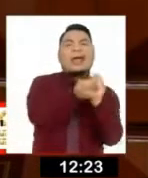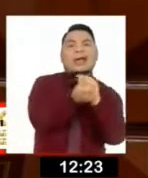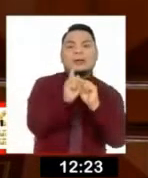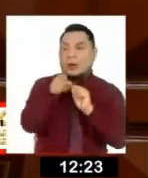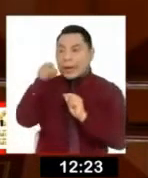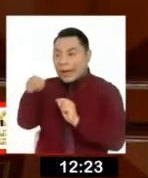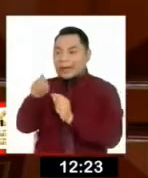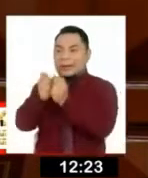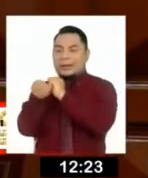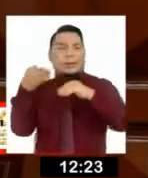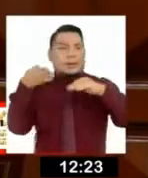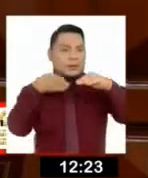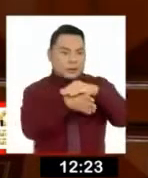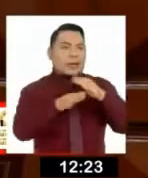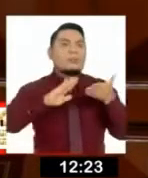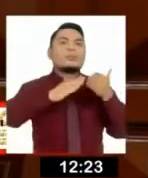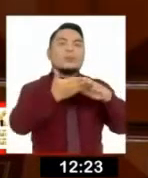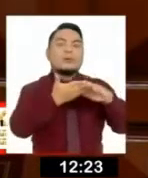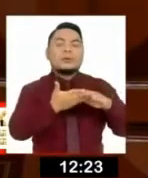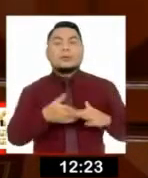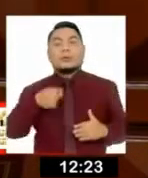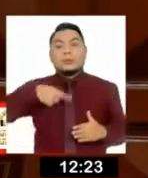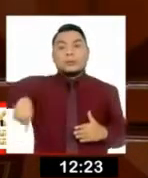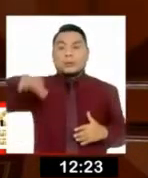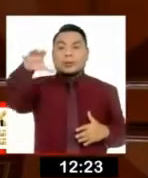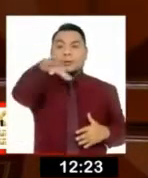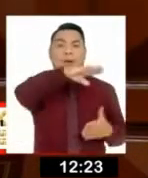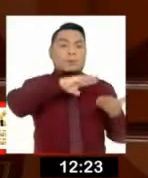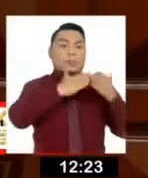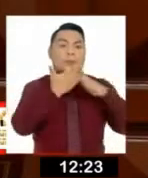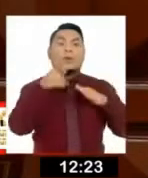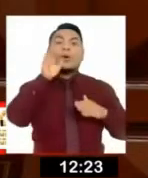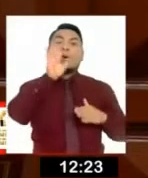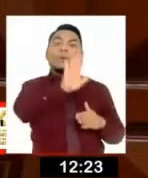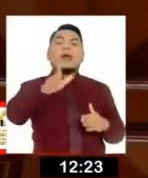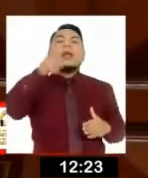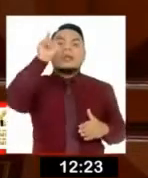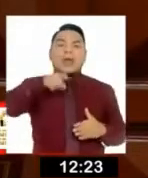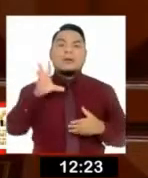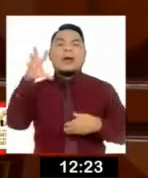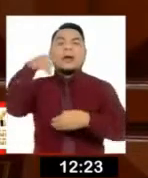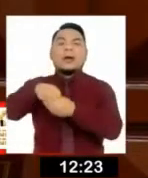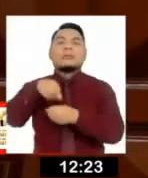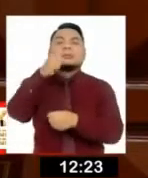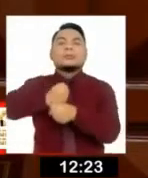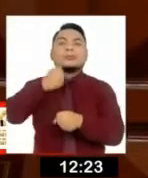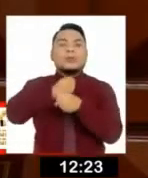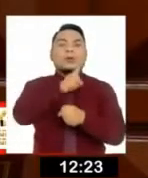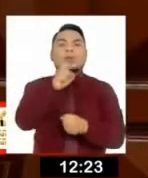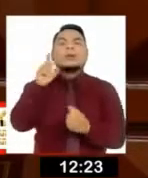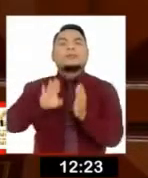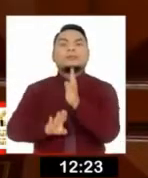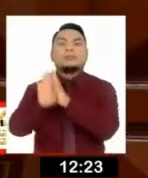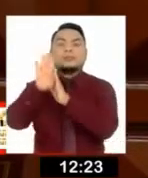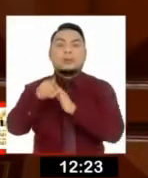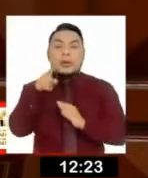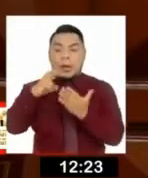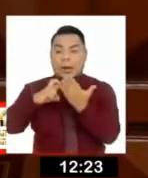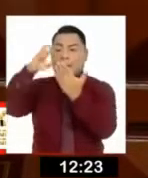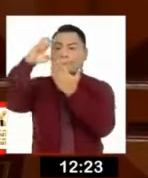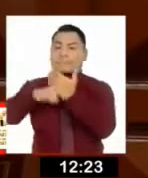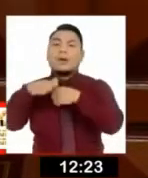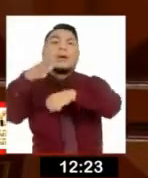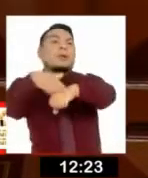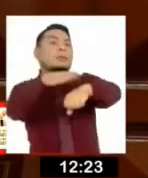las organizaciones territoriales deben participar activamente en la gestión de su desarrollo. Si un proyecto no